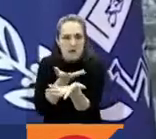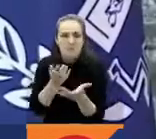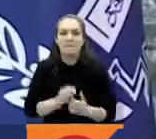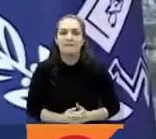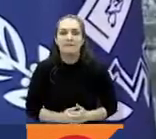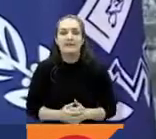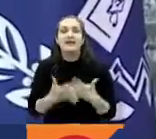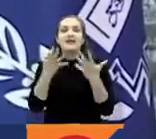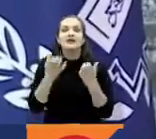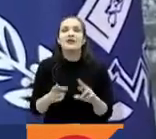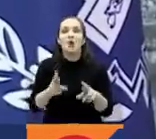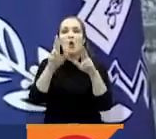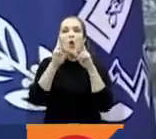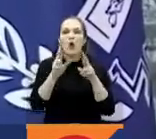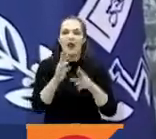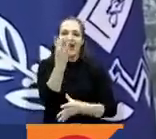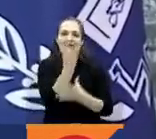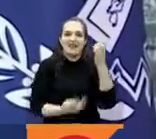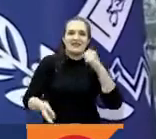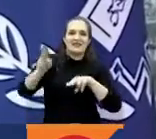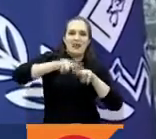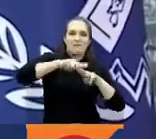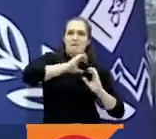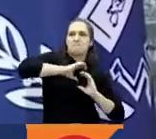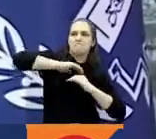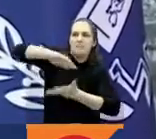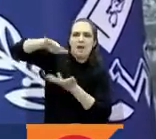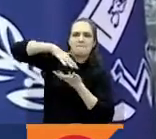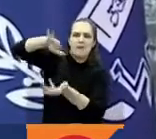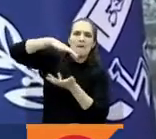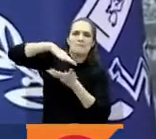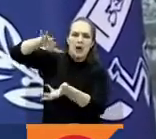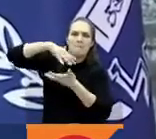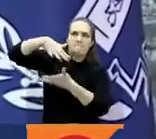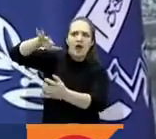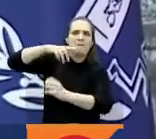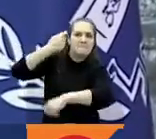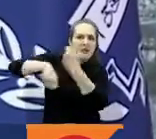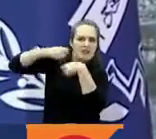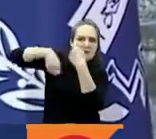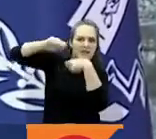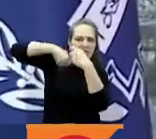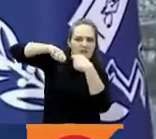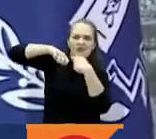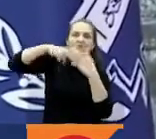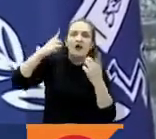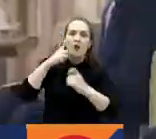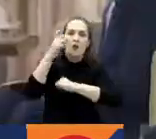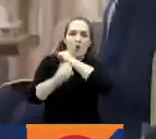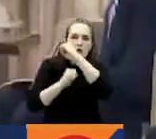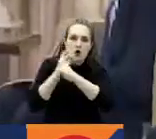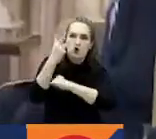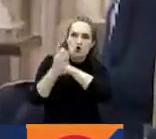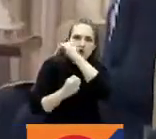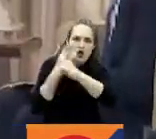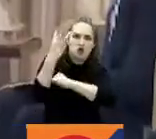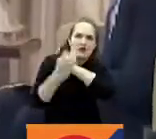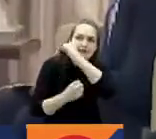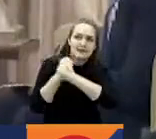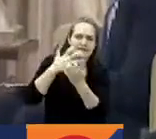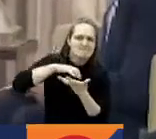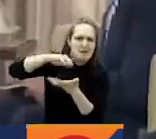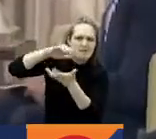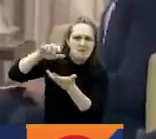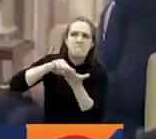nuestras exportaciones en los próximos años con unos protocolos muy puntuales de admisibilidad. El mandatario israelí